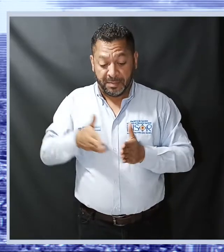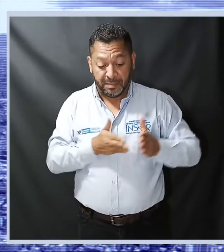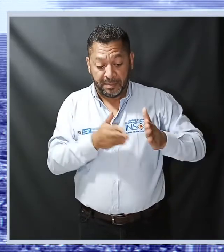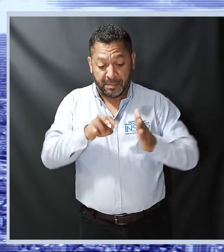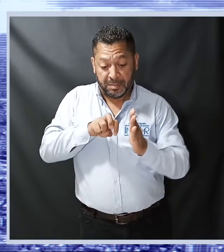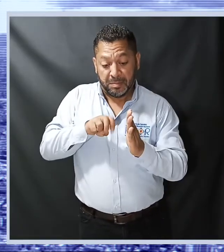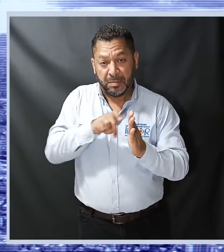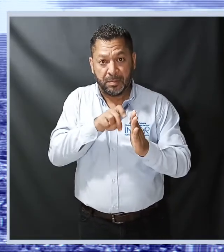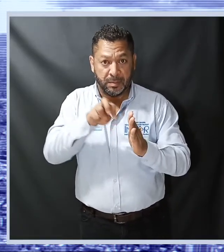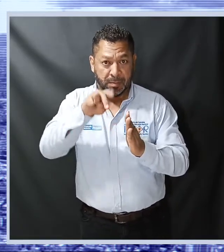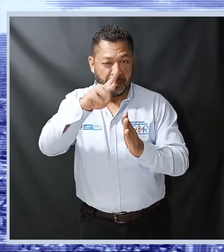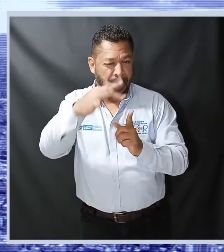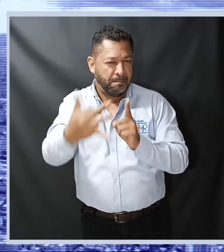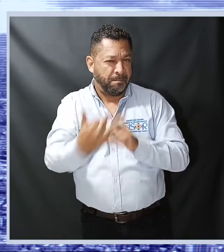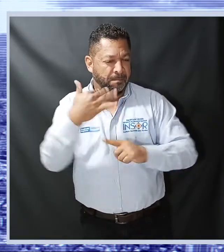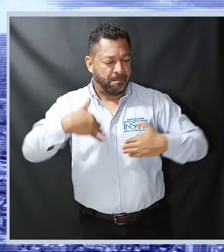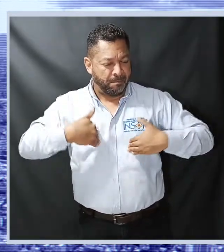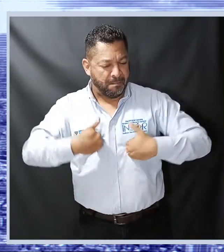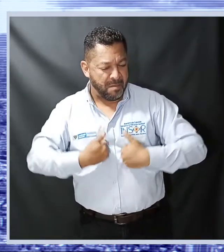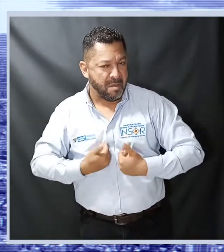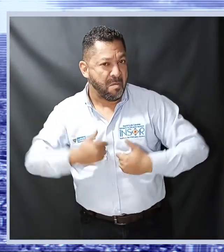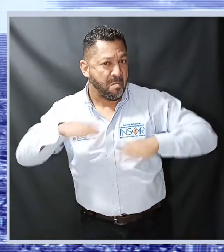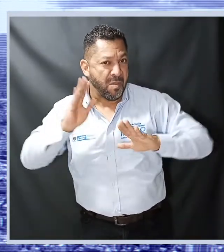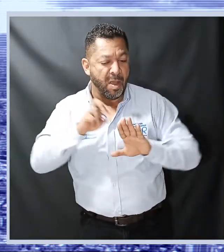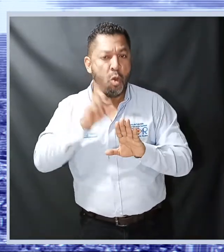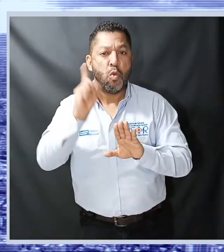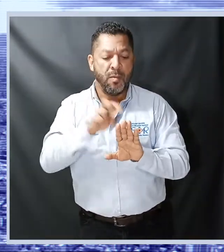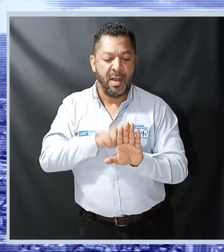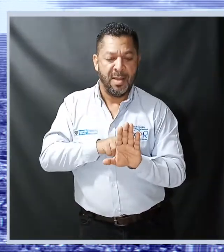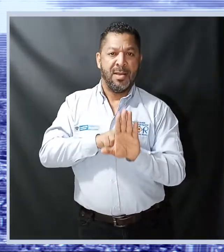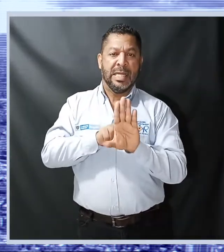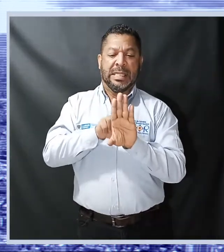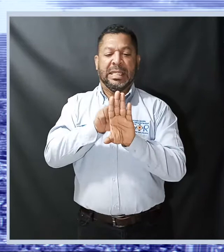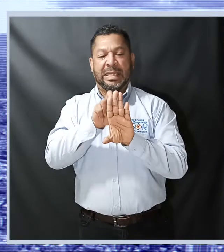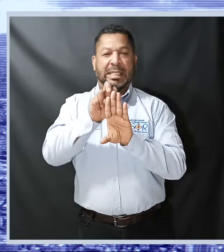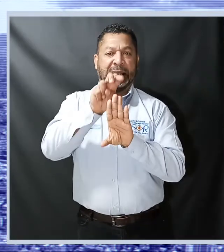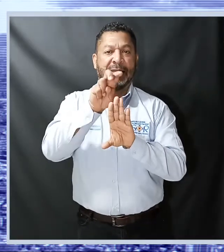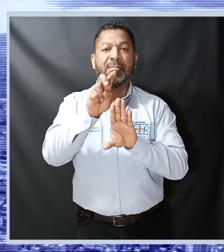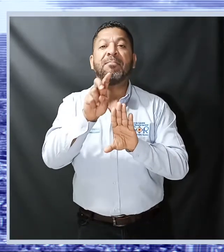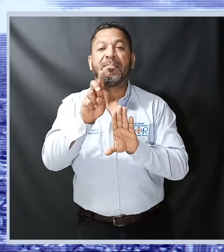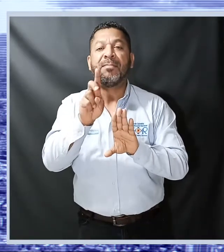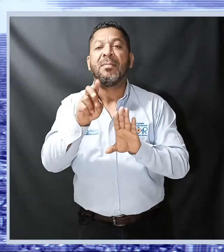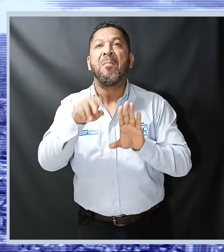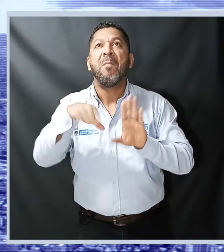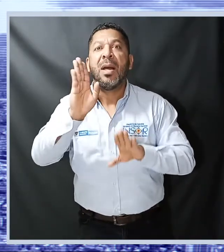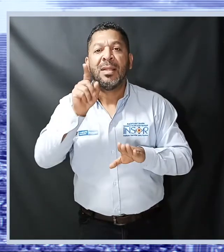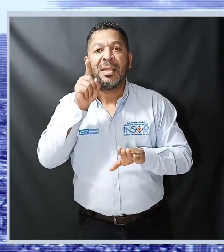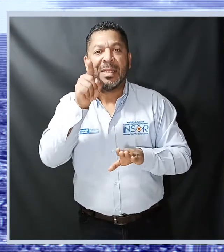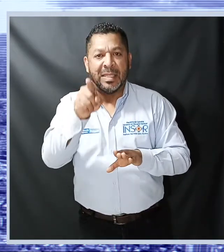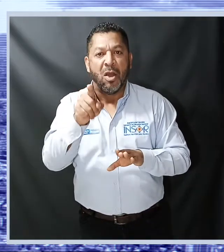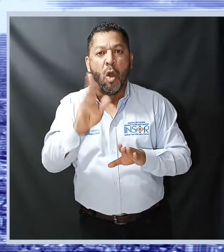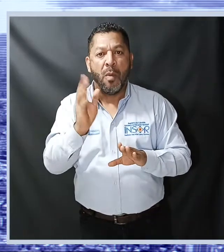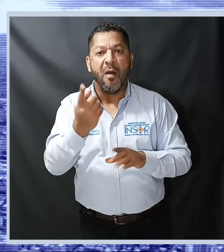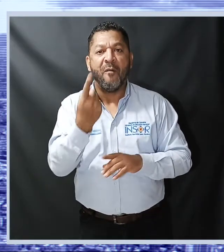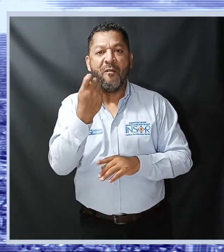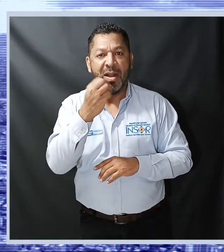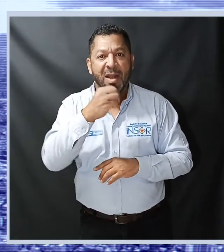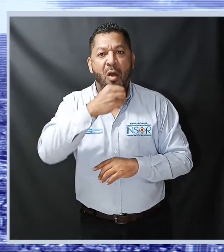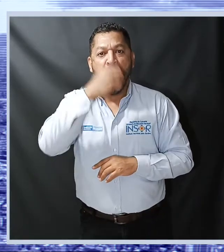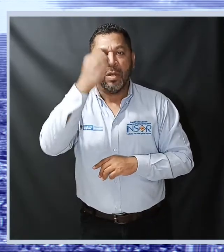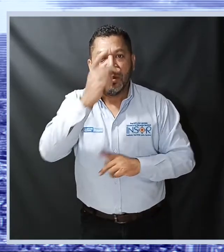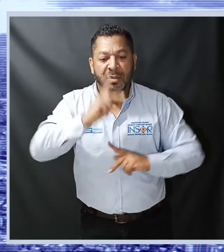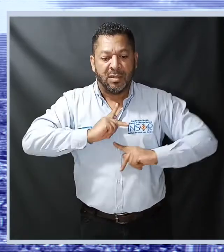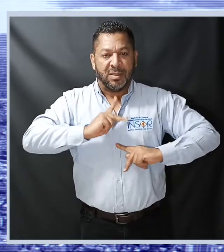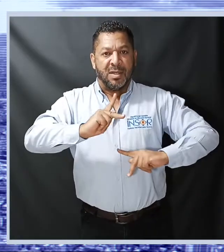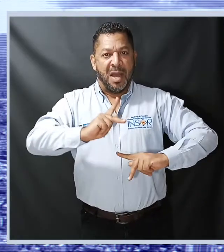El ascenso caminando pues puede ser fatigante, pues por lo empinado de la montaña, pero sobre todo pues por